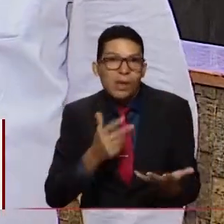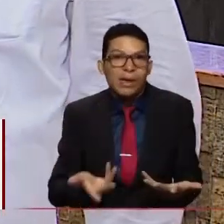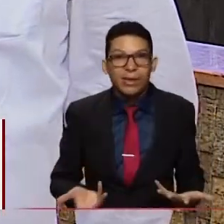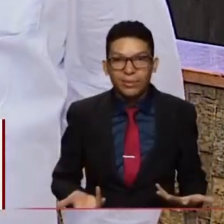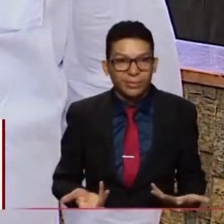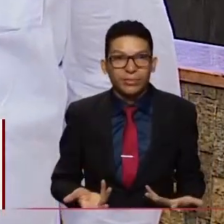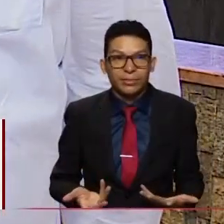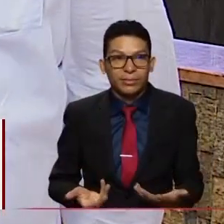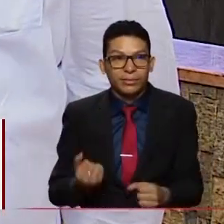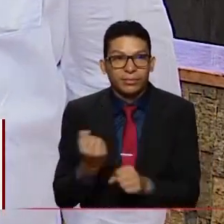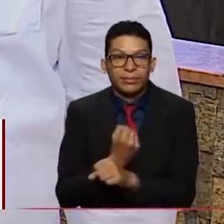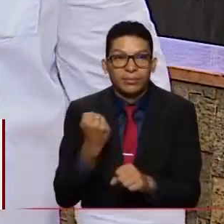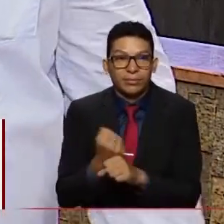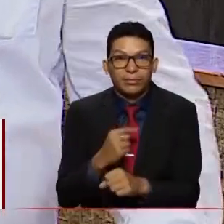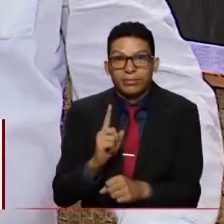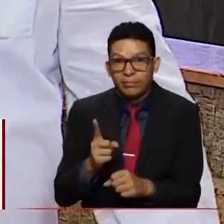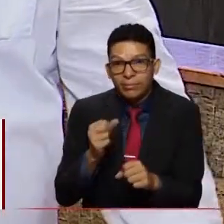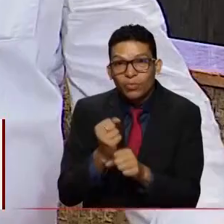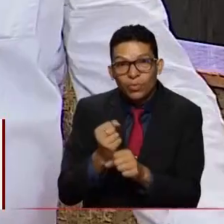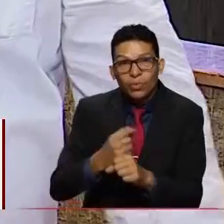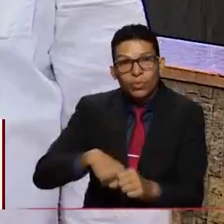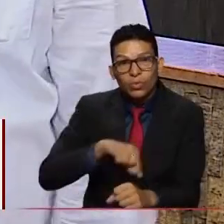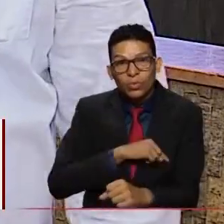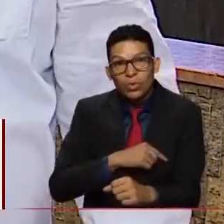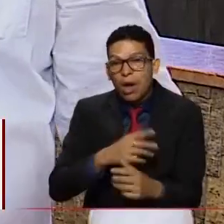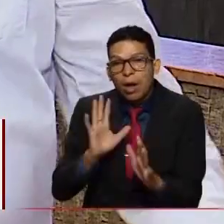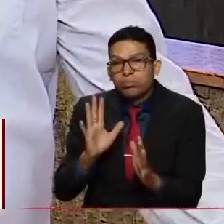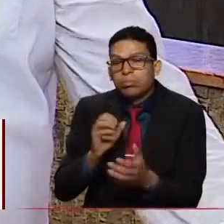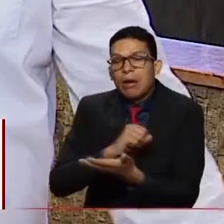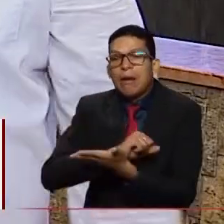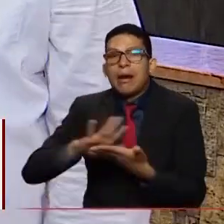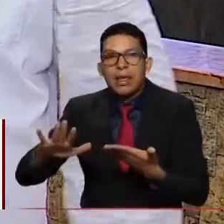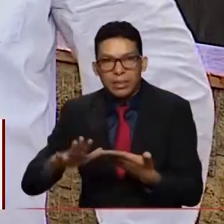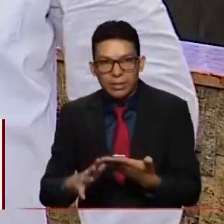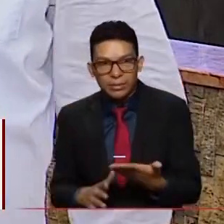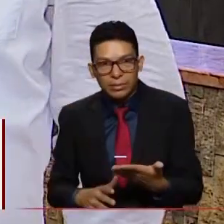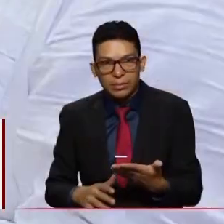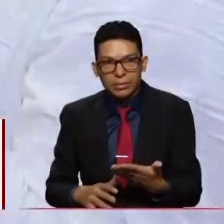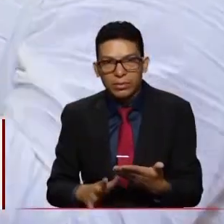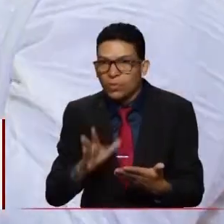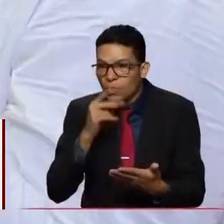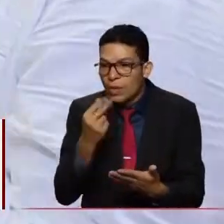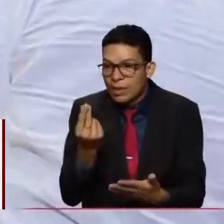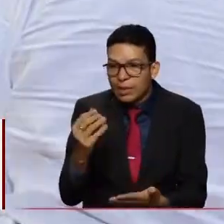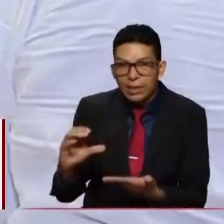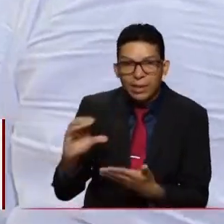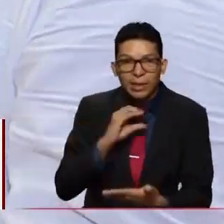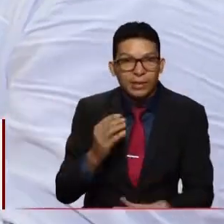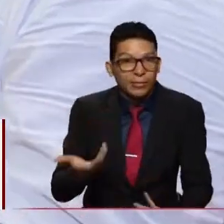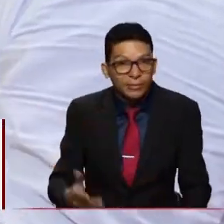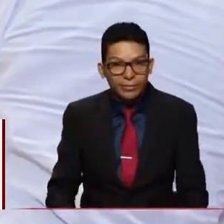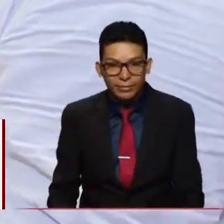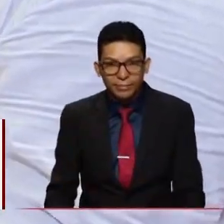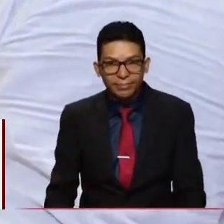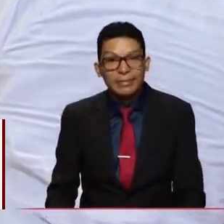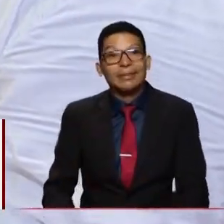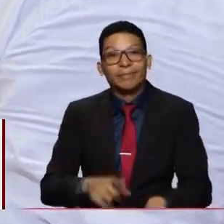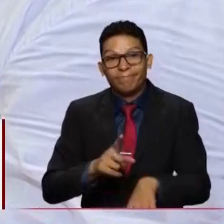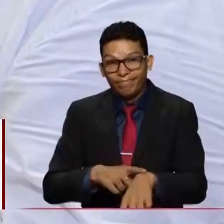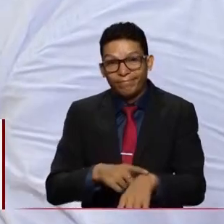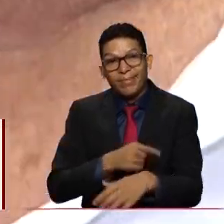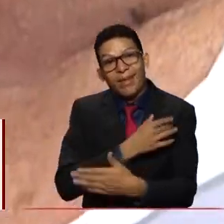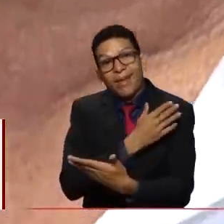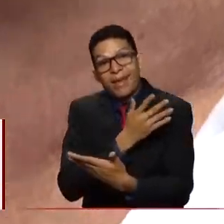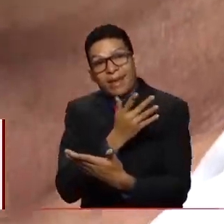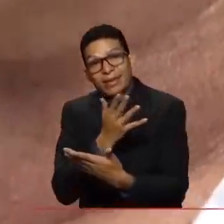Pues trabajar Eso es un trabajo que nosotros hacemos honor un trabajo que no que no tiene ninguna retribución Mientras tanto el tiempo corre y las juntas